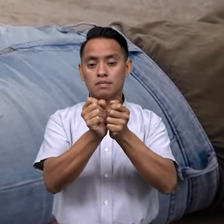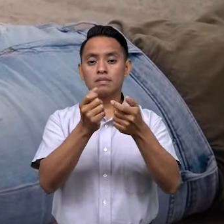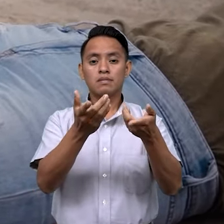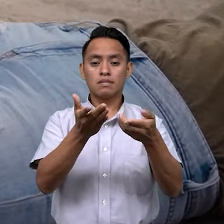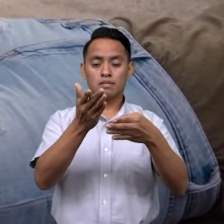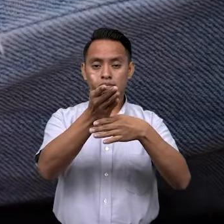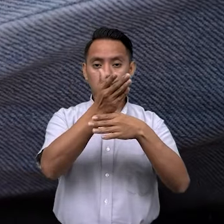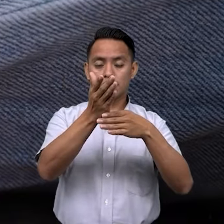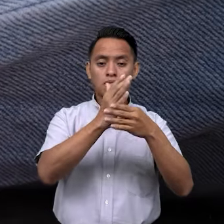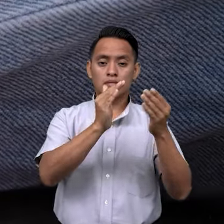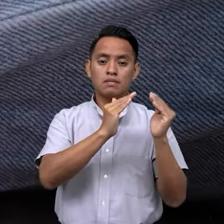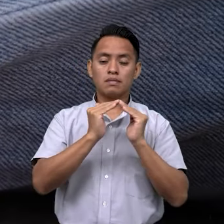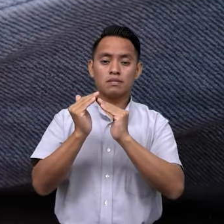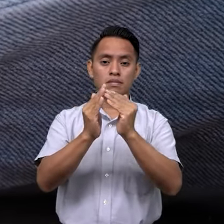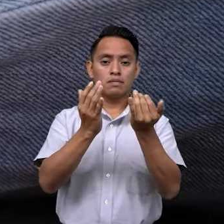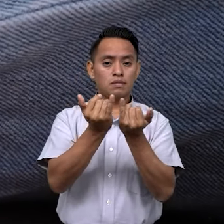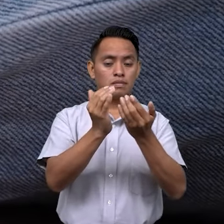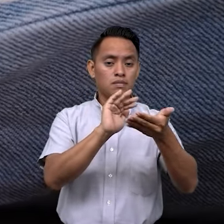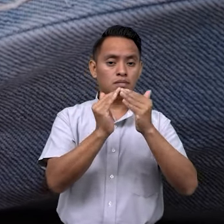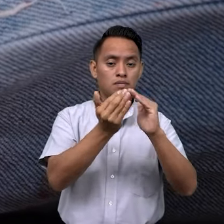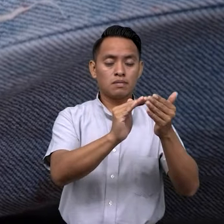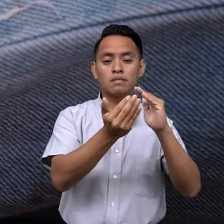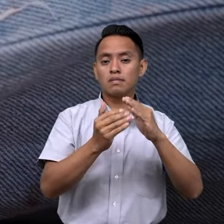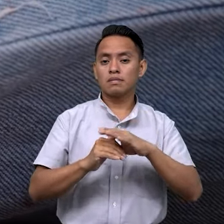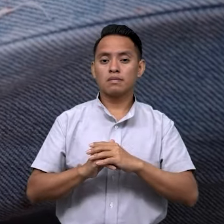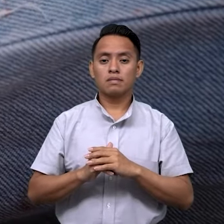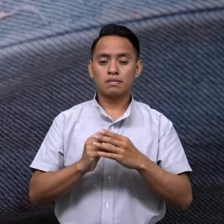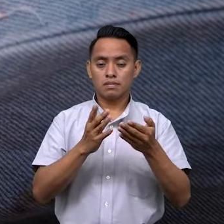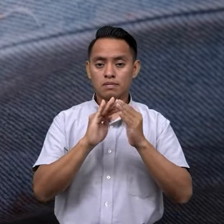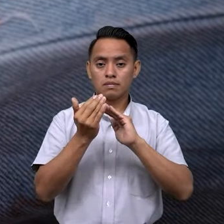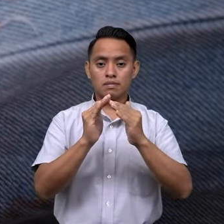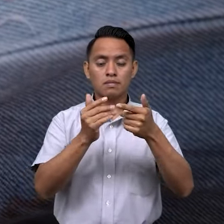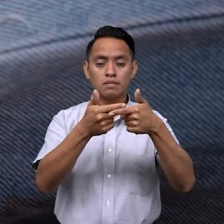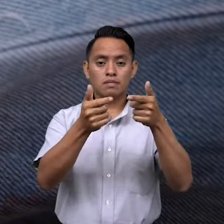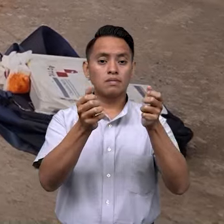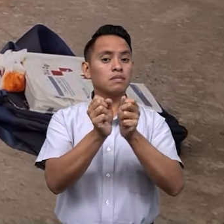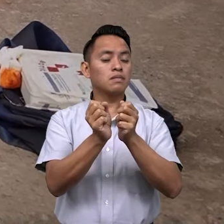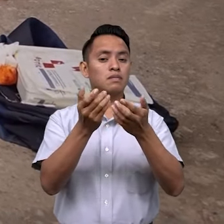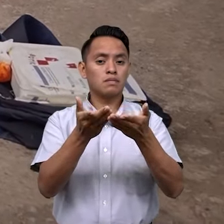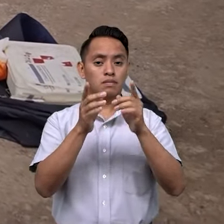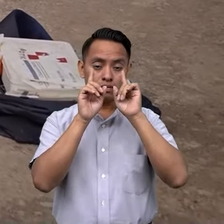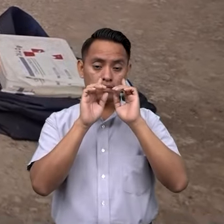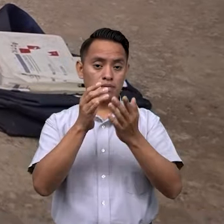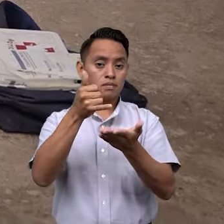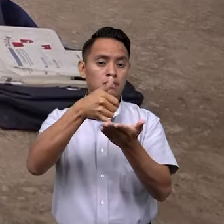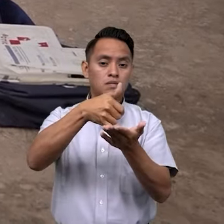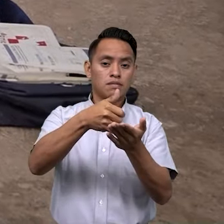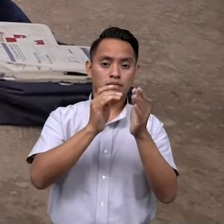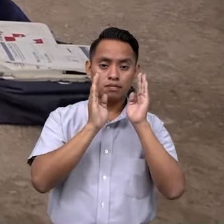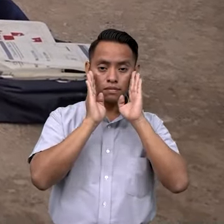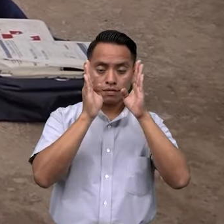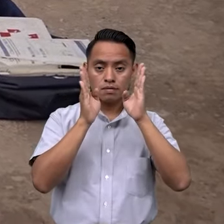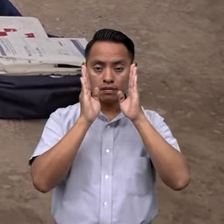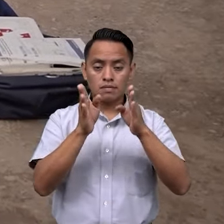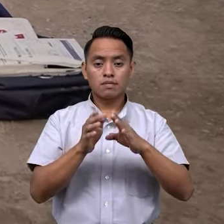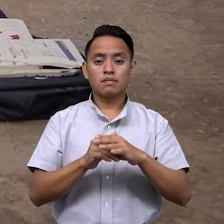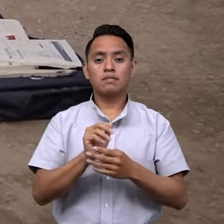barrio, en distintas comunidades. En las comunidades tenemos las brigadas de los puntos críticos, que nosotros les damos atención.